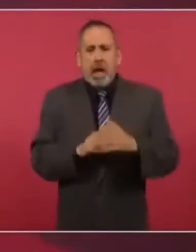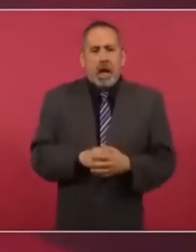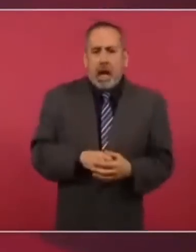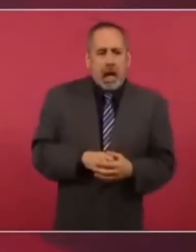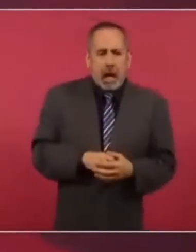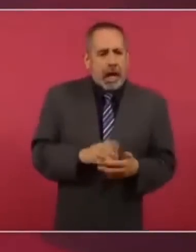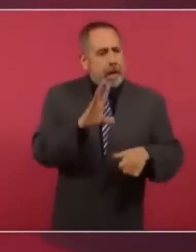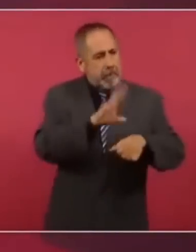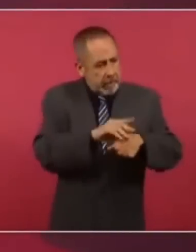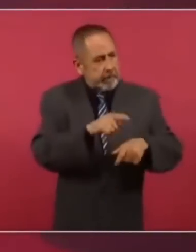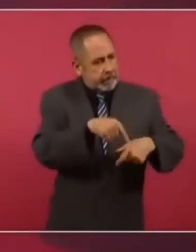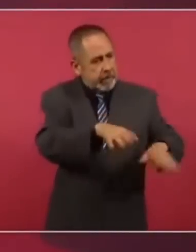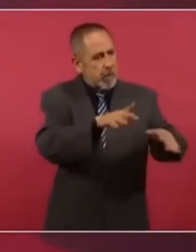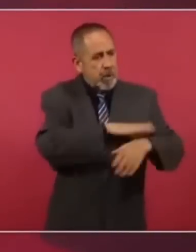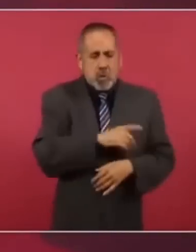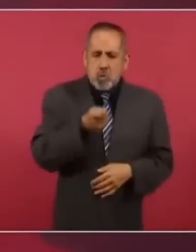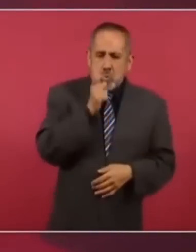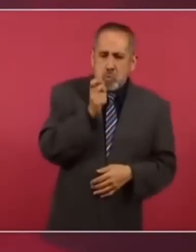les autorice